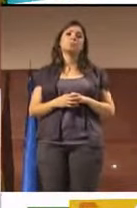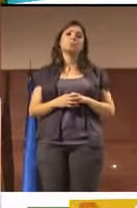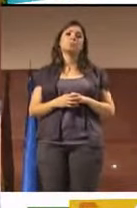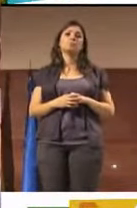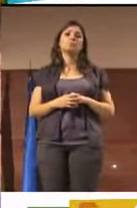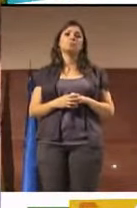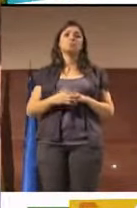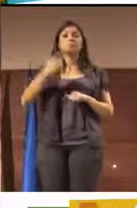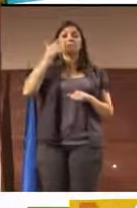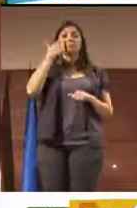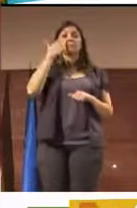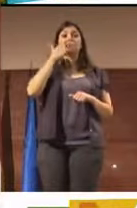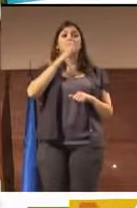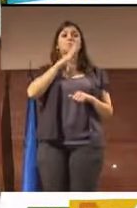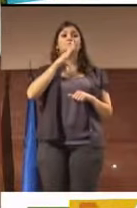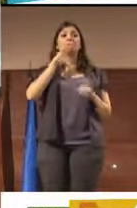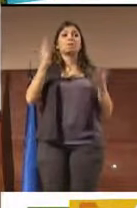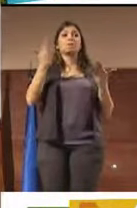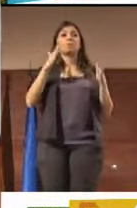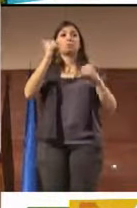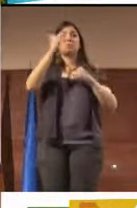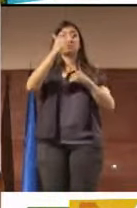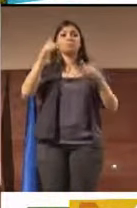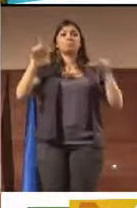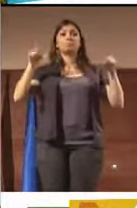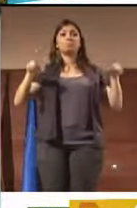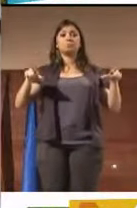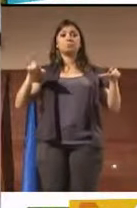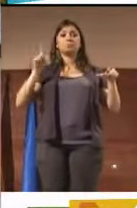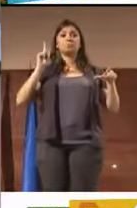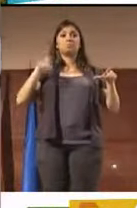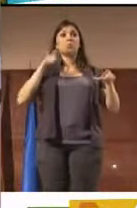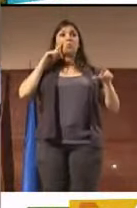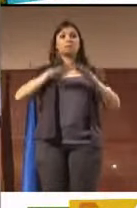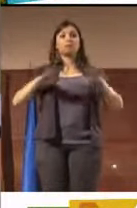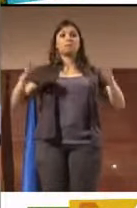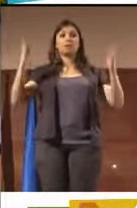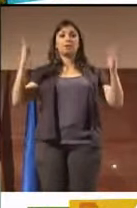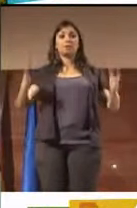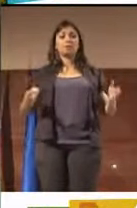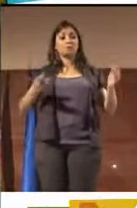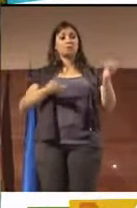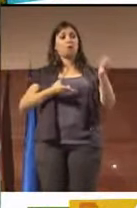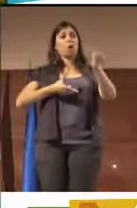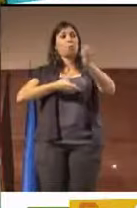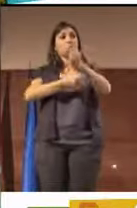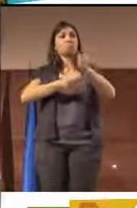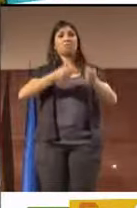bien. Habéis visto un poquito cómo lo ensamblaban, muy fácil.